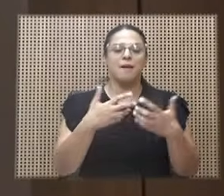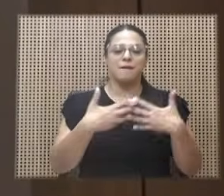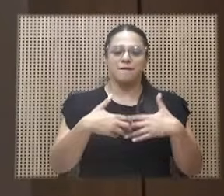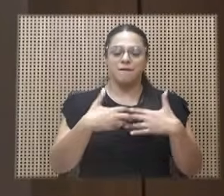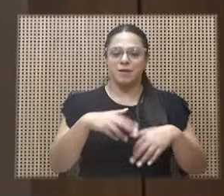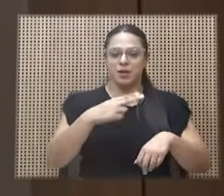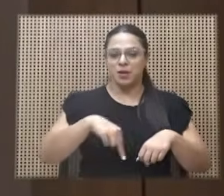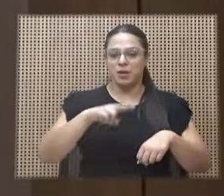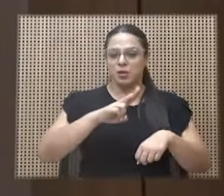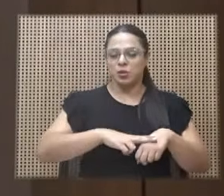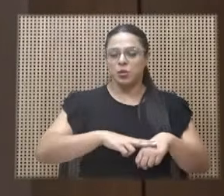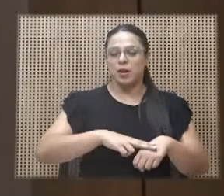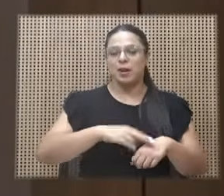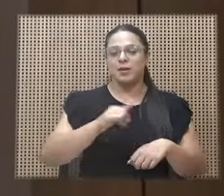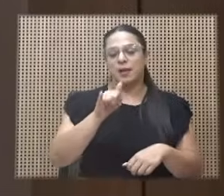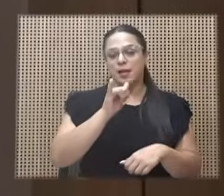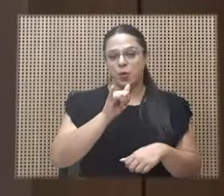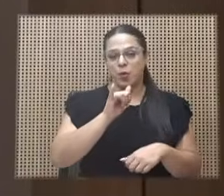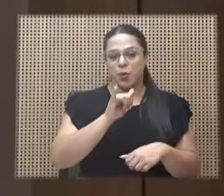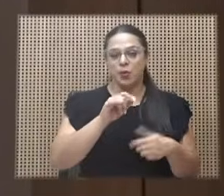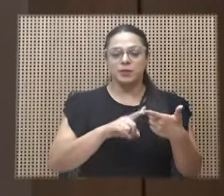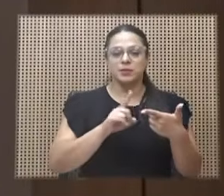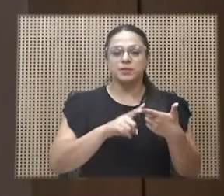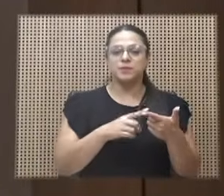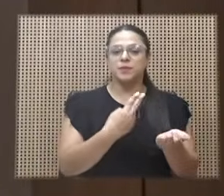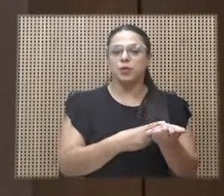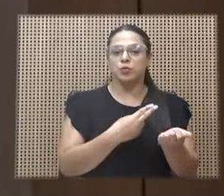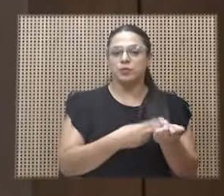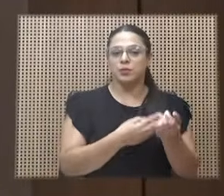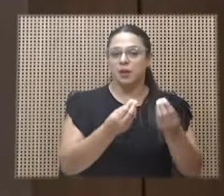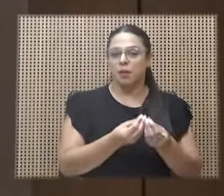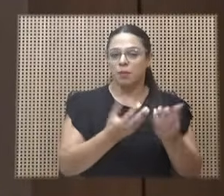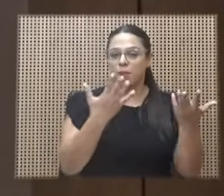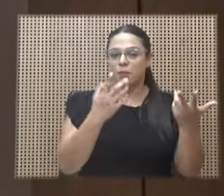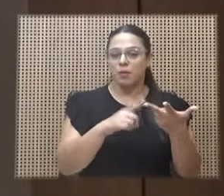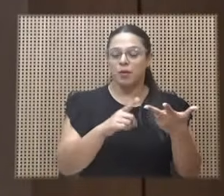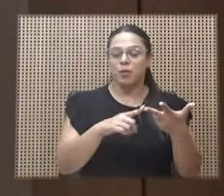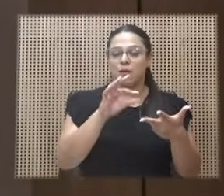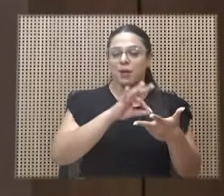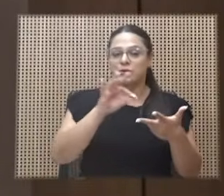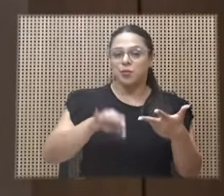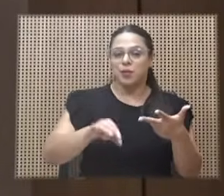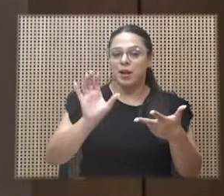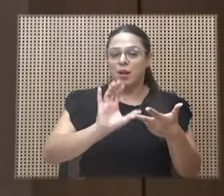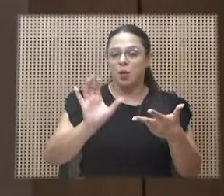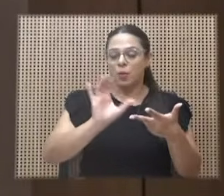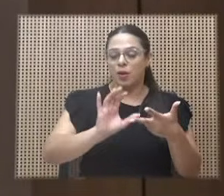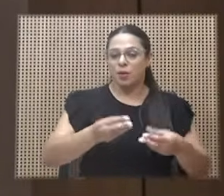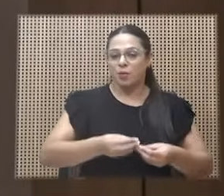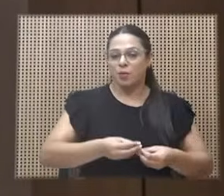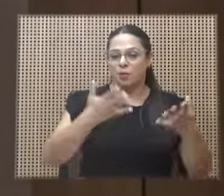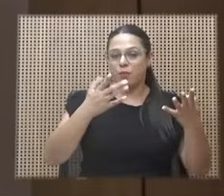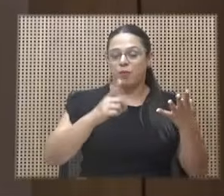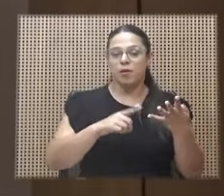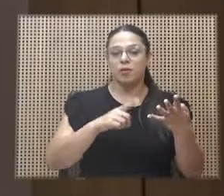no. Hospitales públicos, escuelas y colegios públicos,